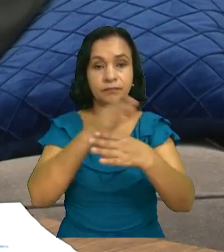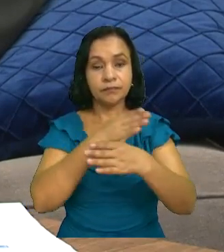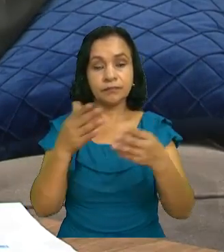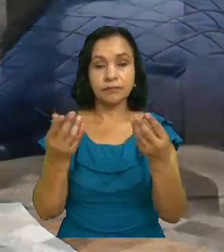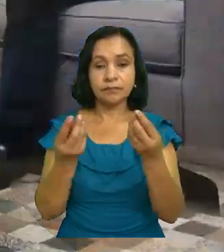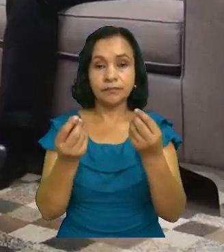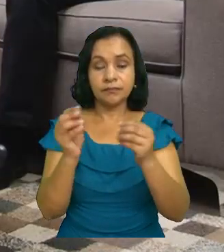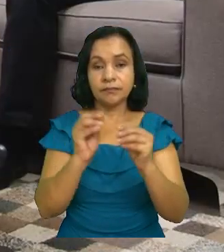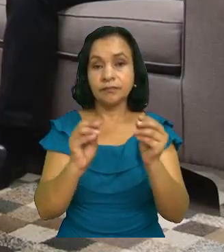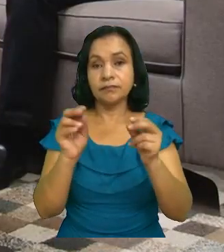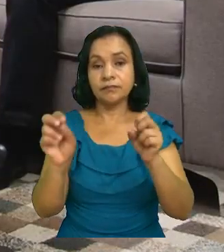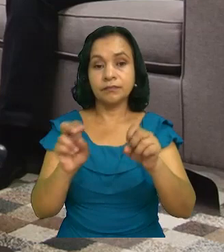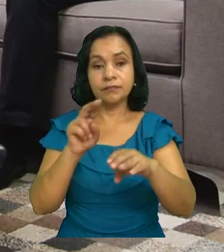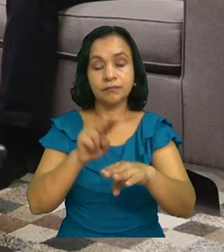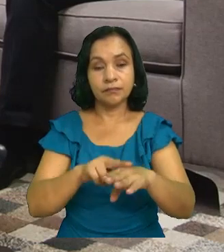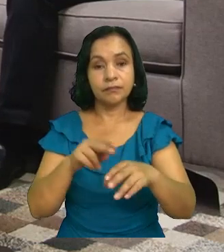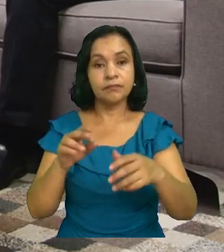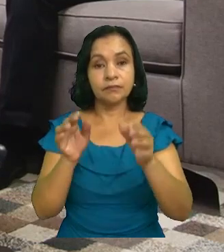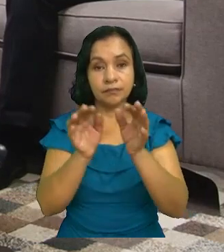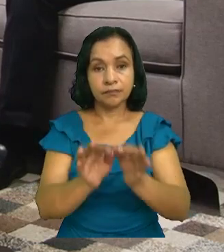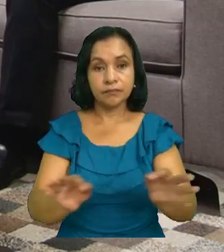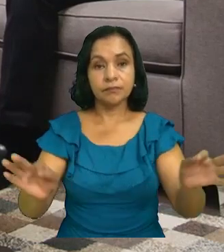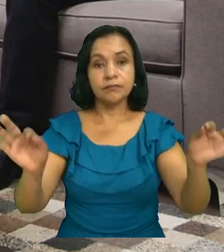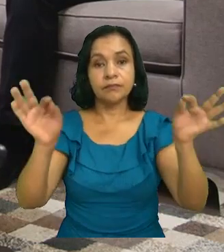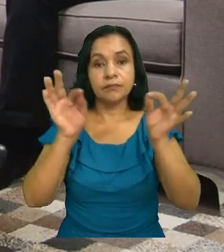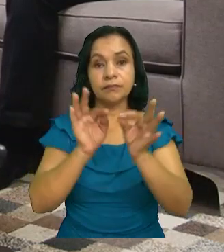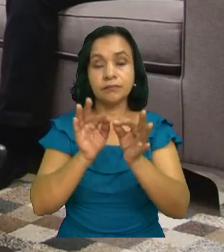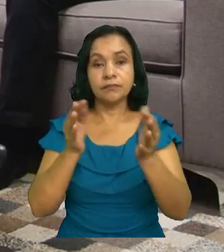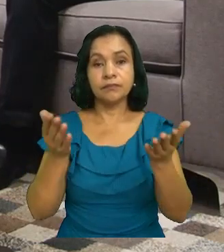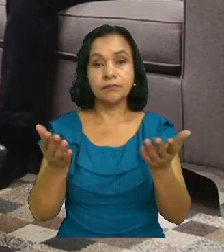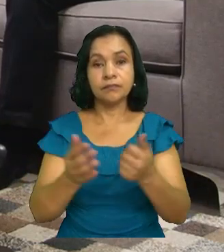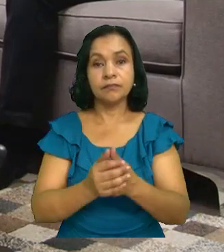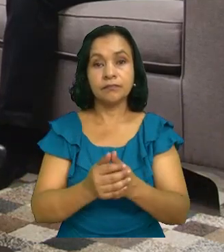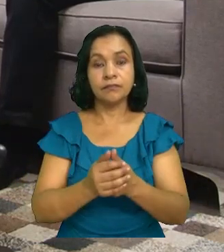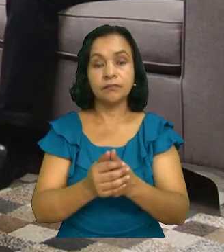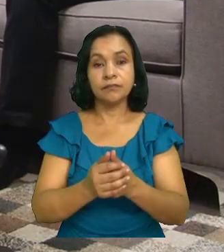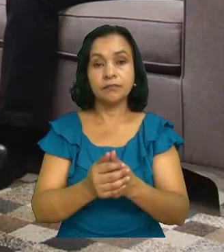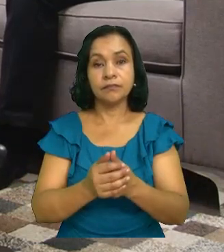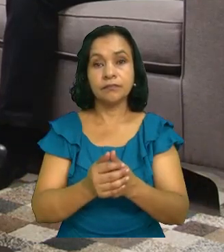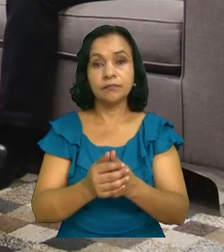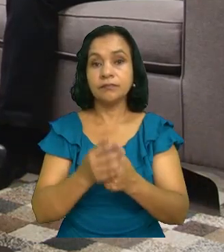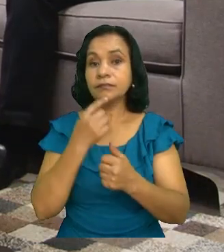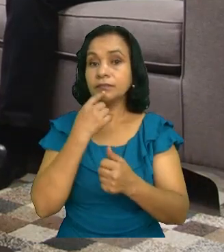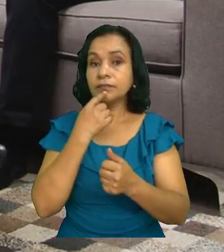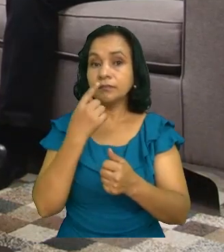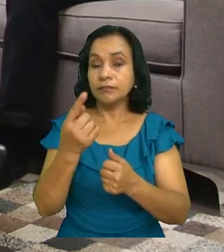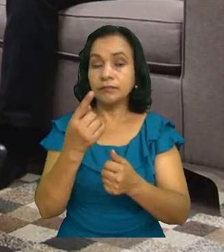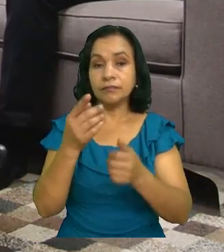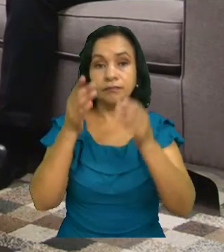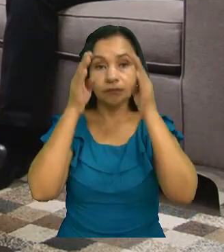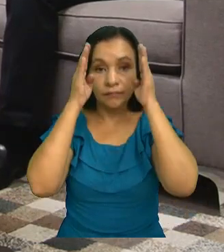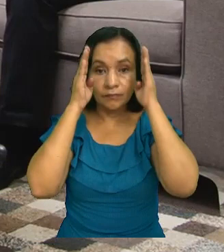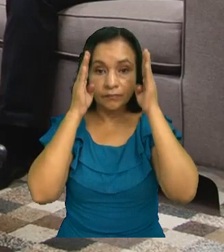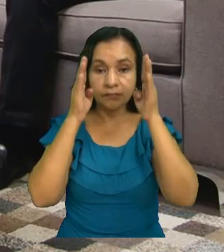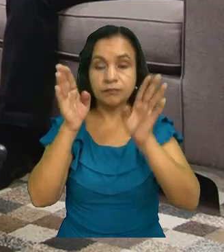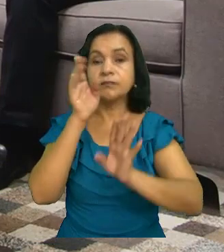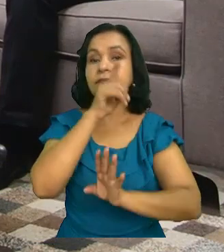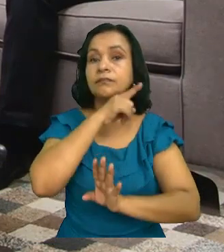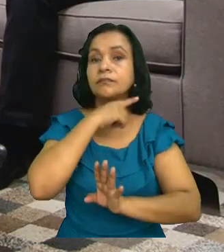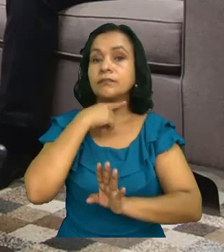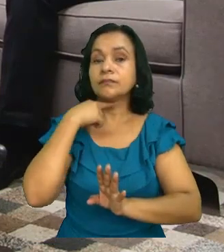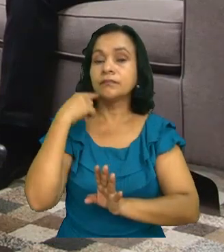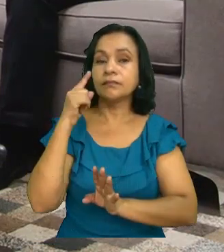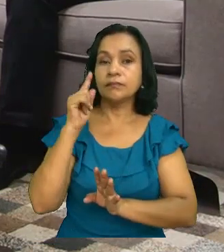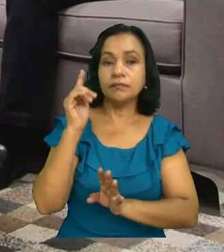nacional. Y lo importante dentro de esta dinámica, ministro, discúlpeme que le interrumpa, es la cobertura real en todo